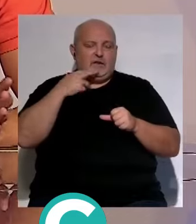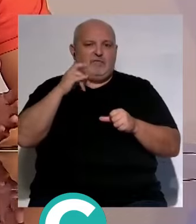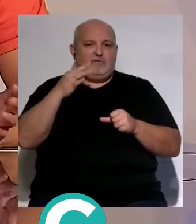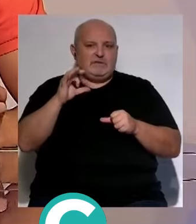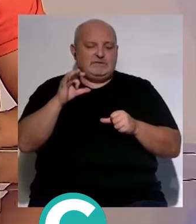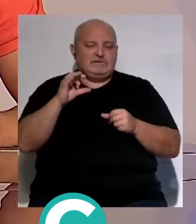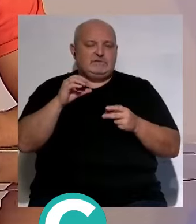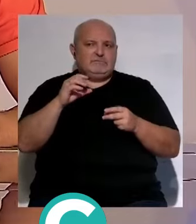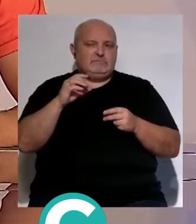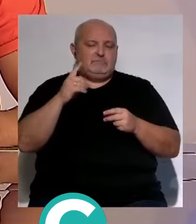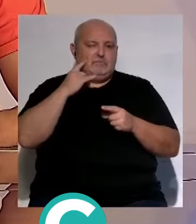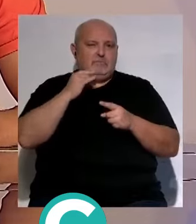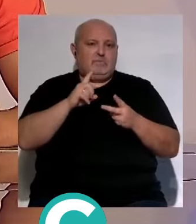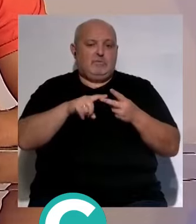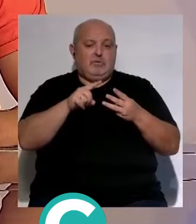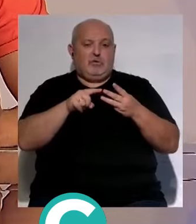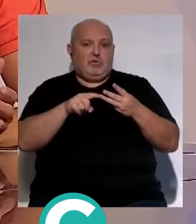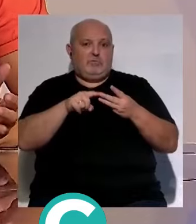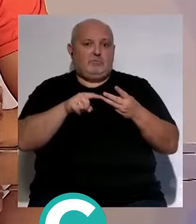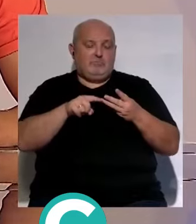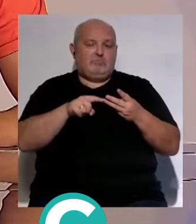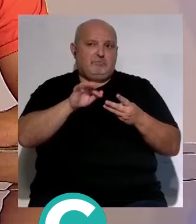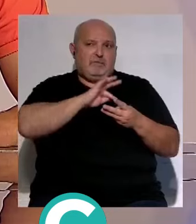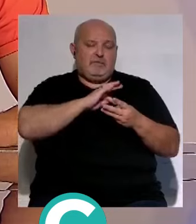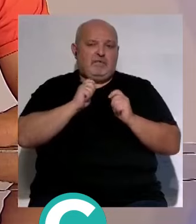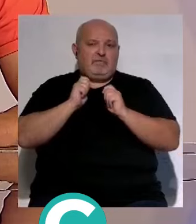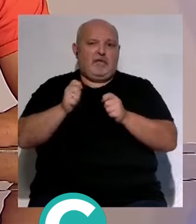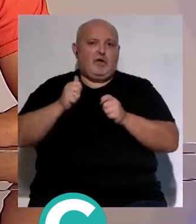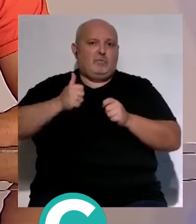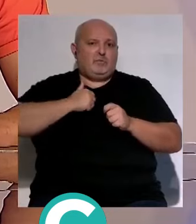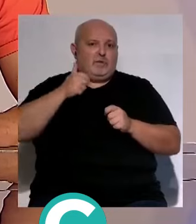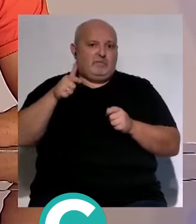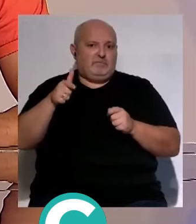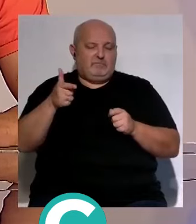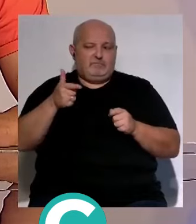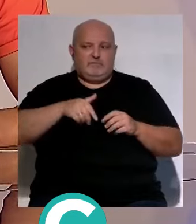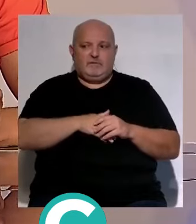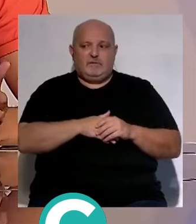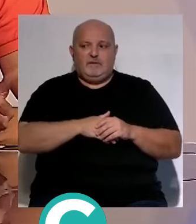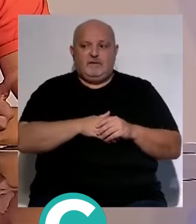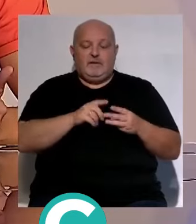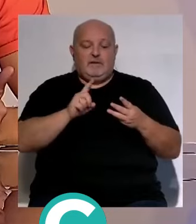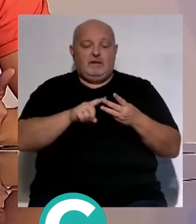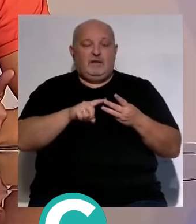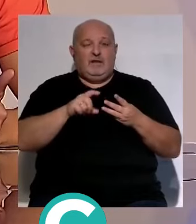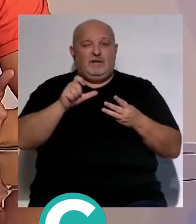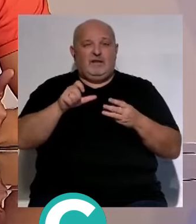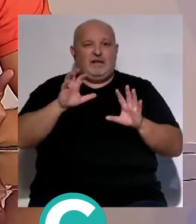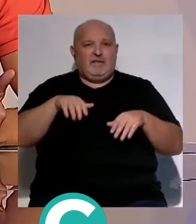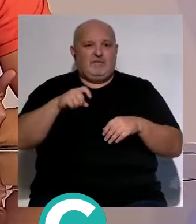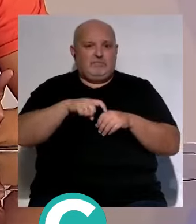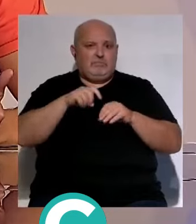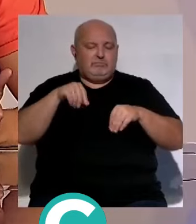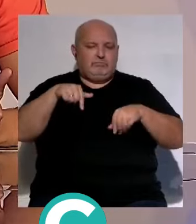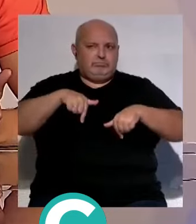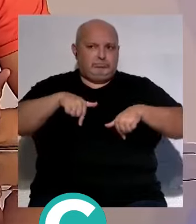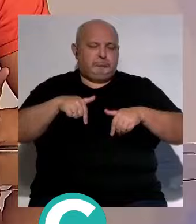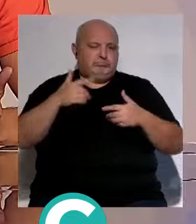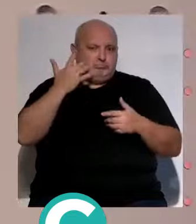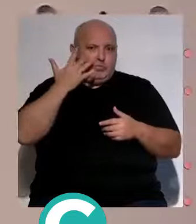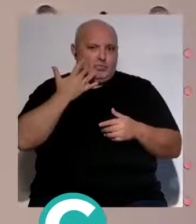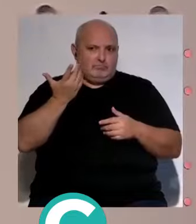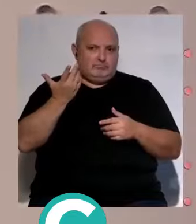Cifuentes, es otro experimento, y los otros dos chavales creo que se merecen perfectamente ocupar el banquillo. Primero, porque son chavales de Cádiz, que no es porque tenga que